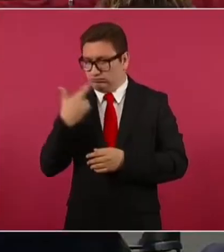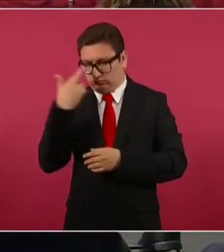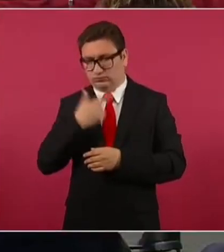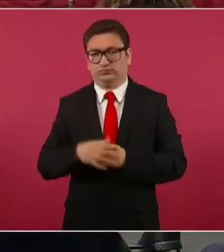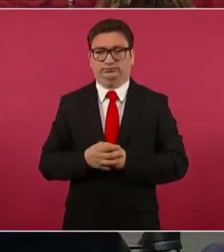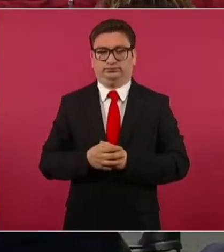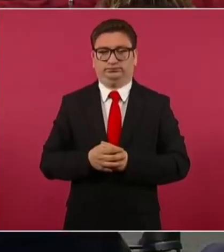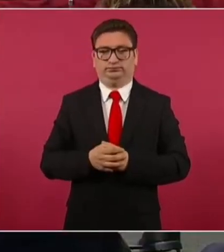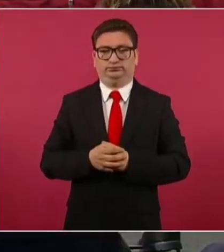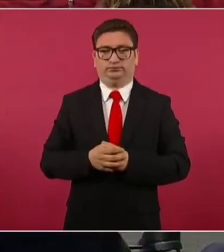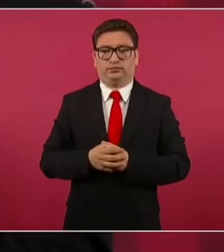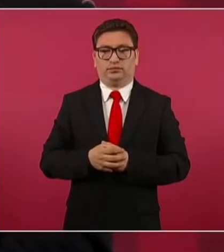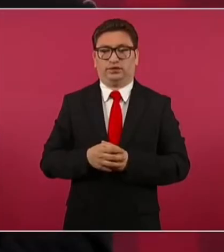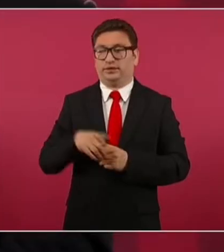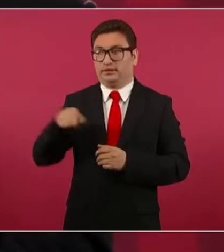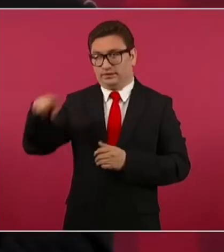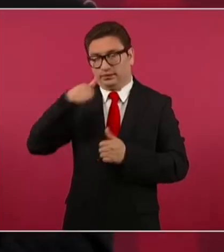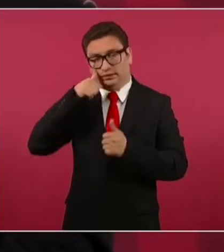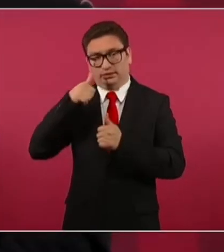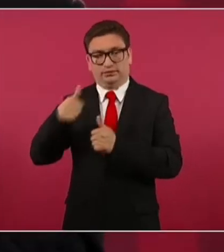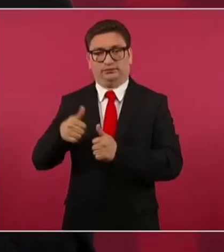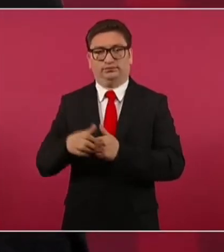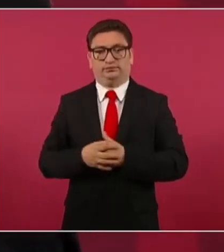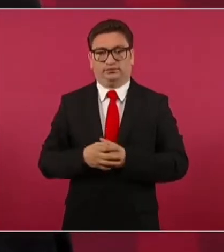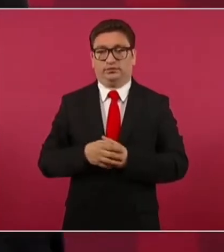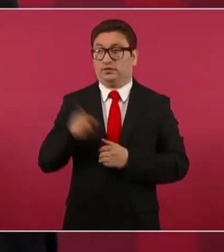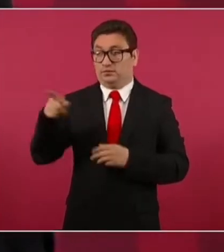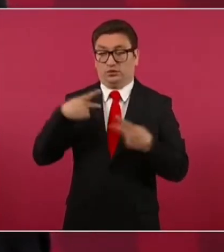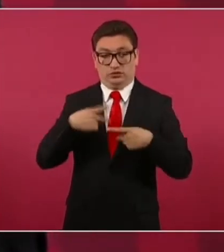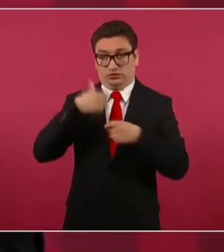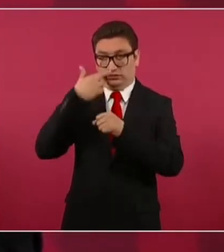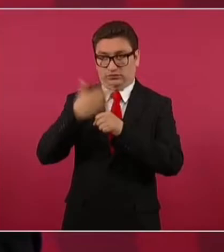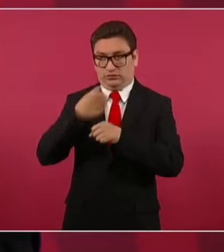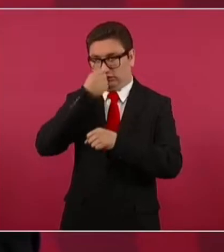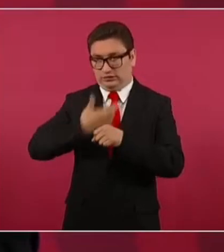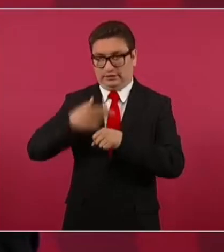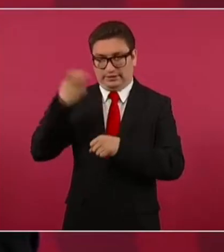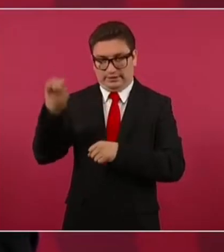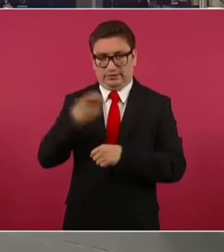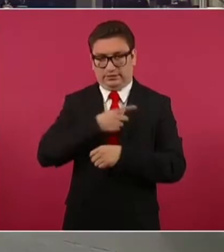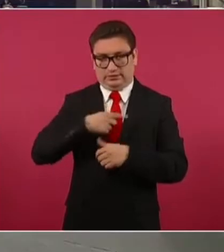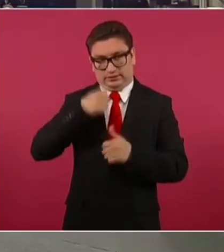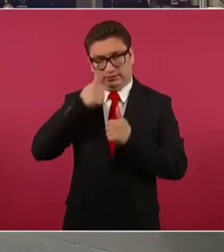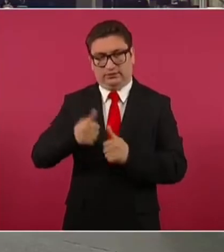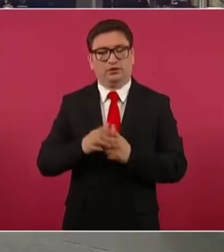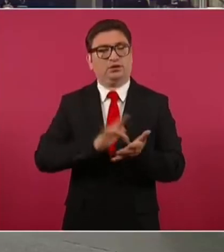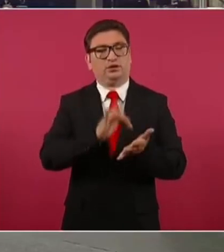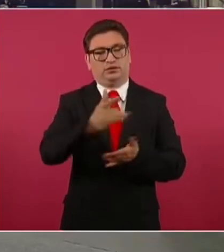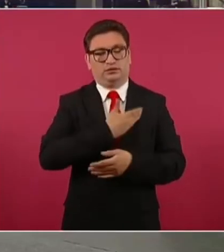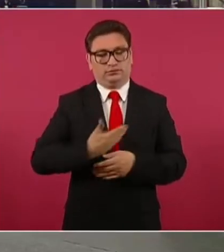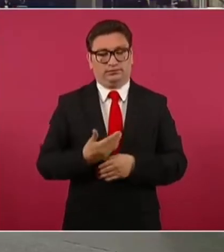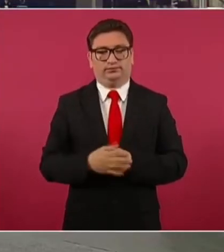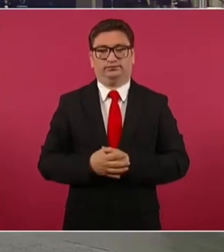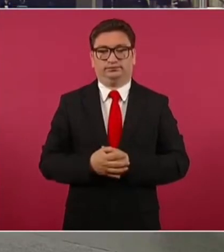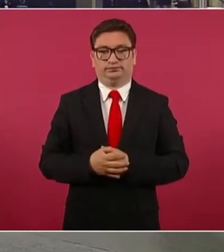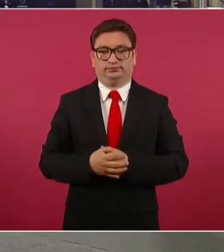Okay. Y que lo atiendan los responsables de la Secretaría. Muchas gracias, señor presidente. Sí, muy bien.